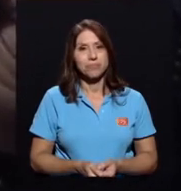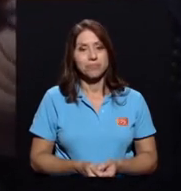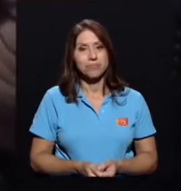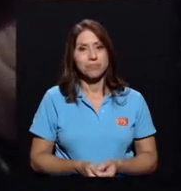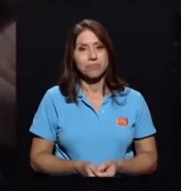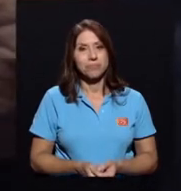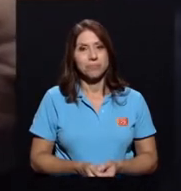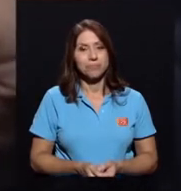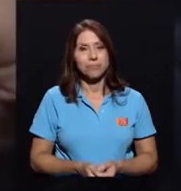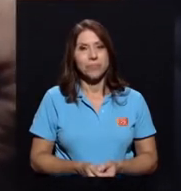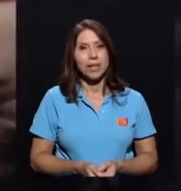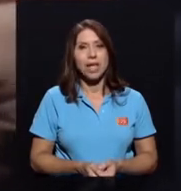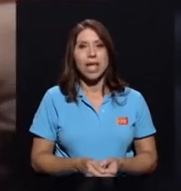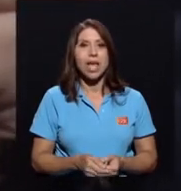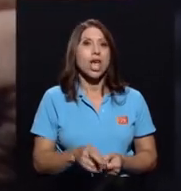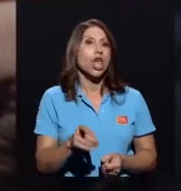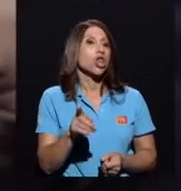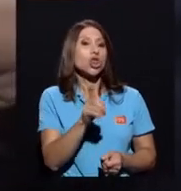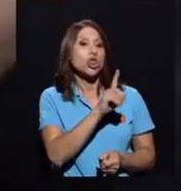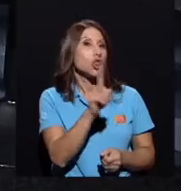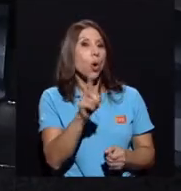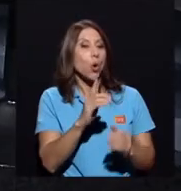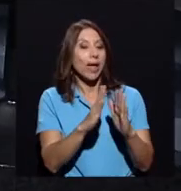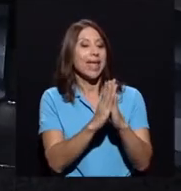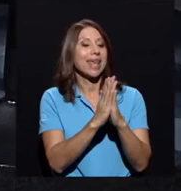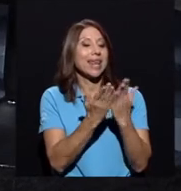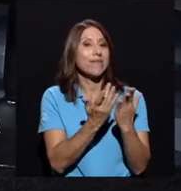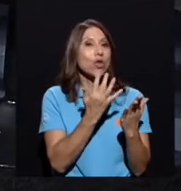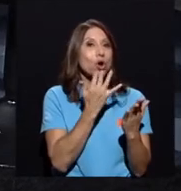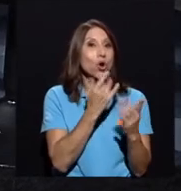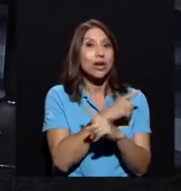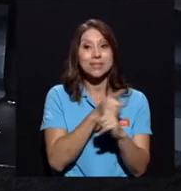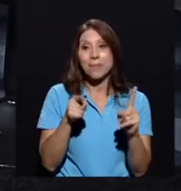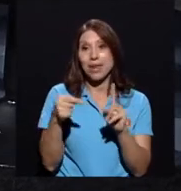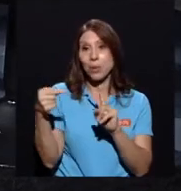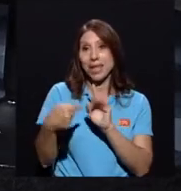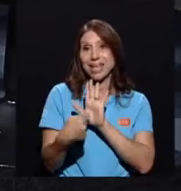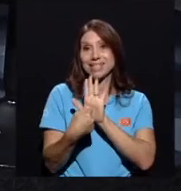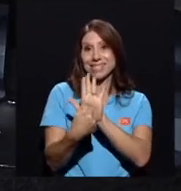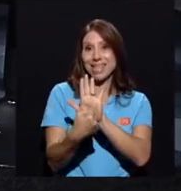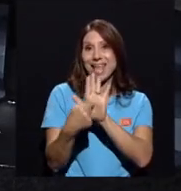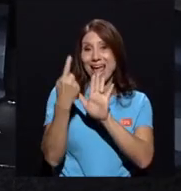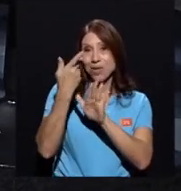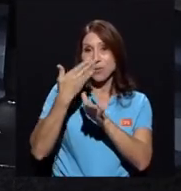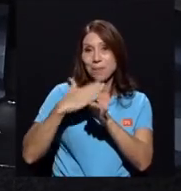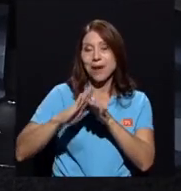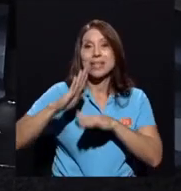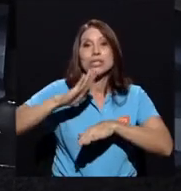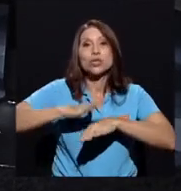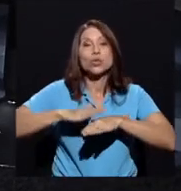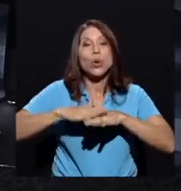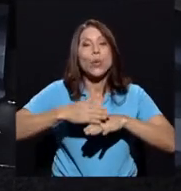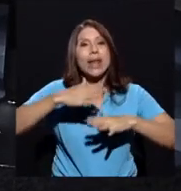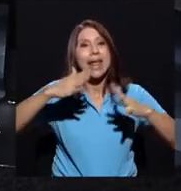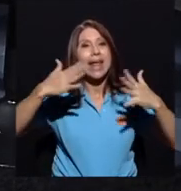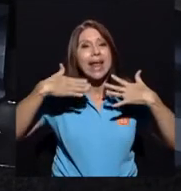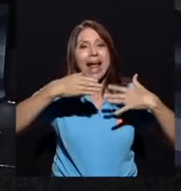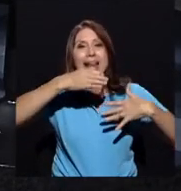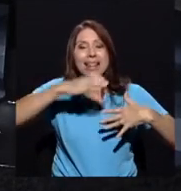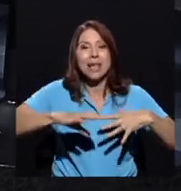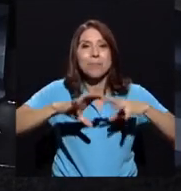no en el libro de colores pero en este hay una sección sobre el calentamiento global y